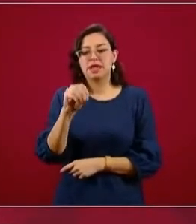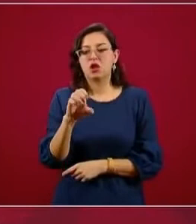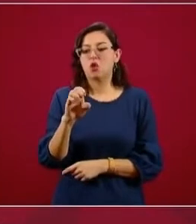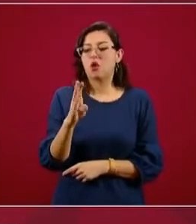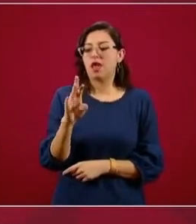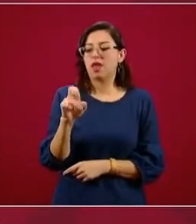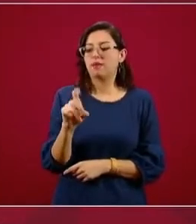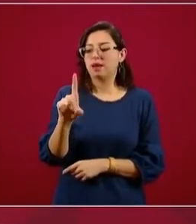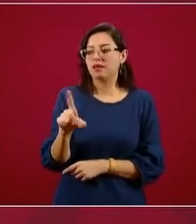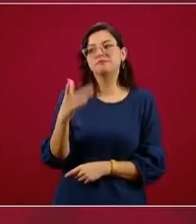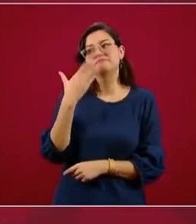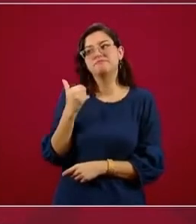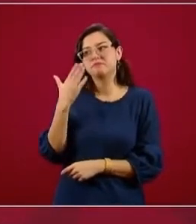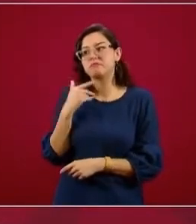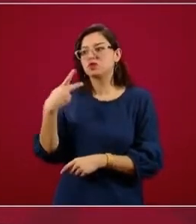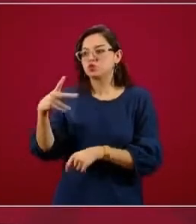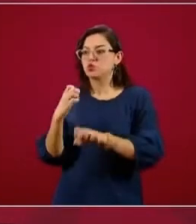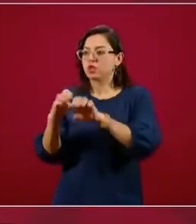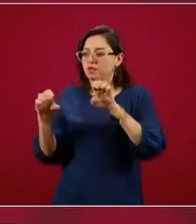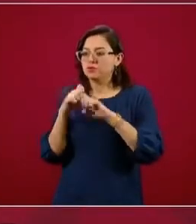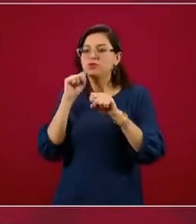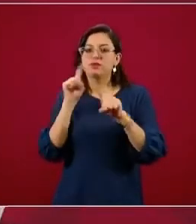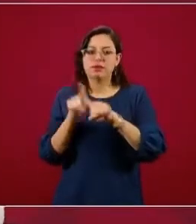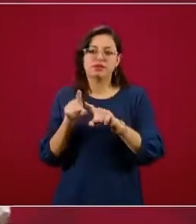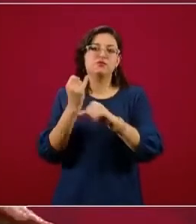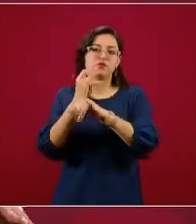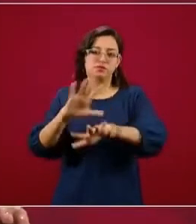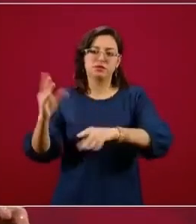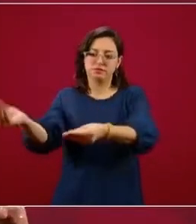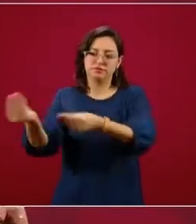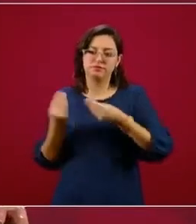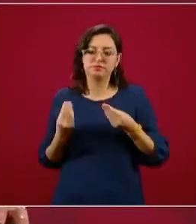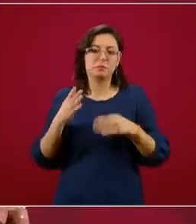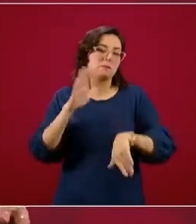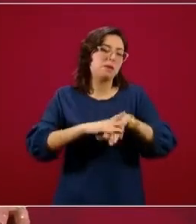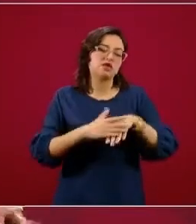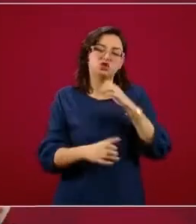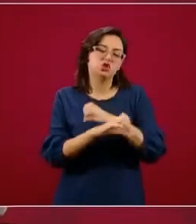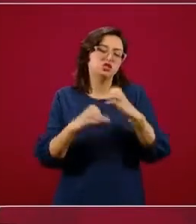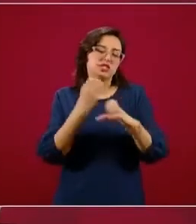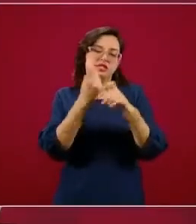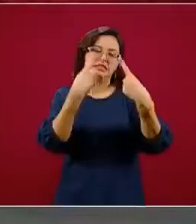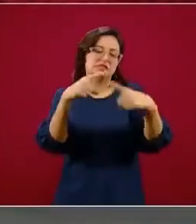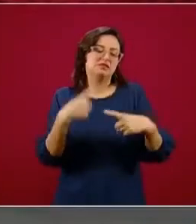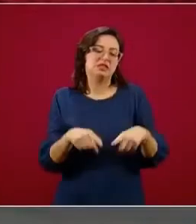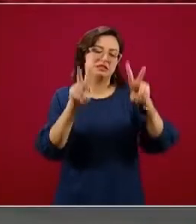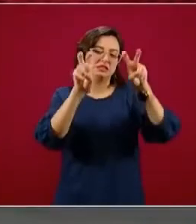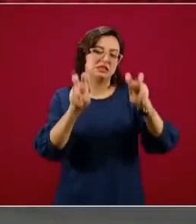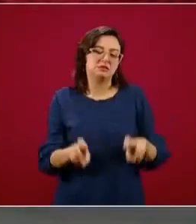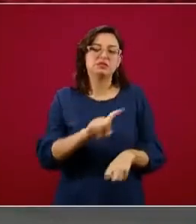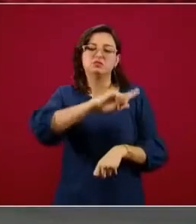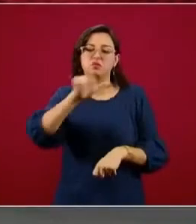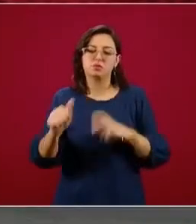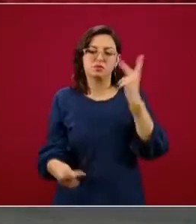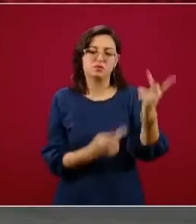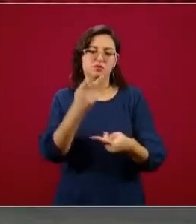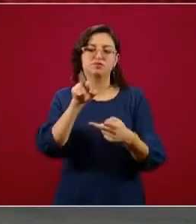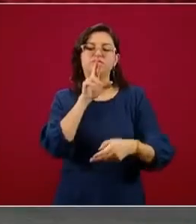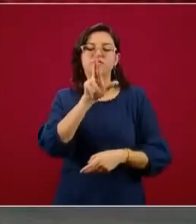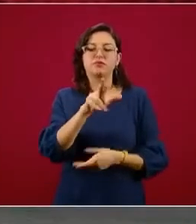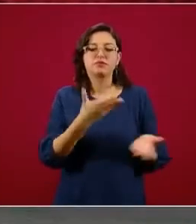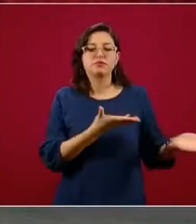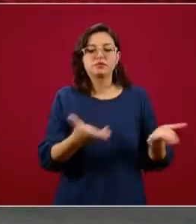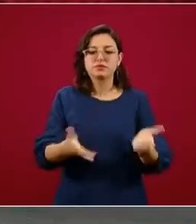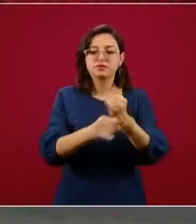a presentar, y más algunos detalles y preguntas y respuestas. Le pido al doctor Alomía si es tan amable de presentar el